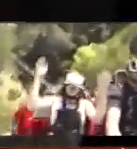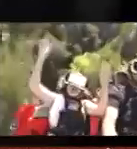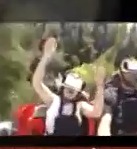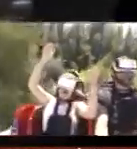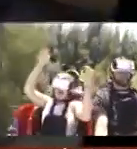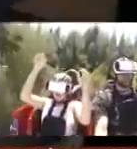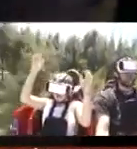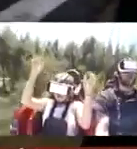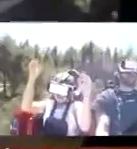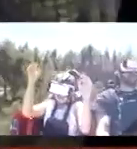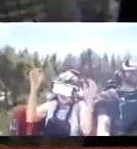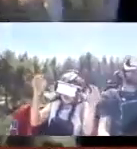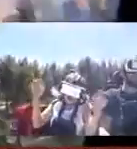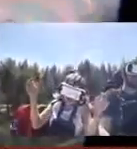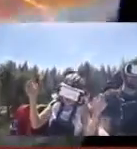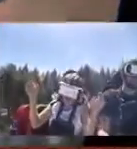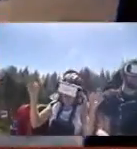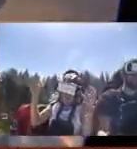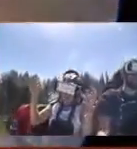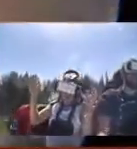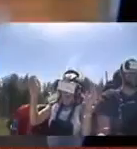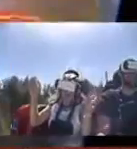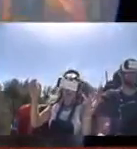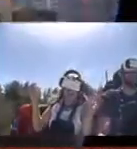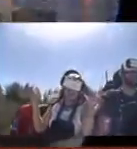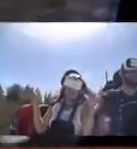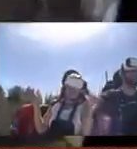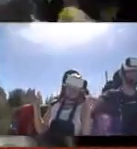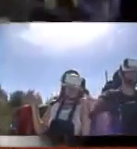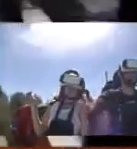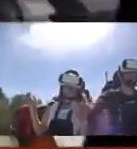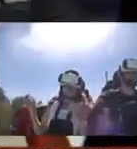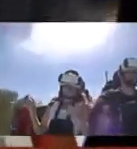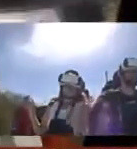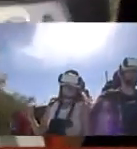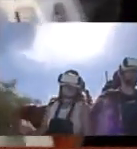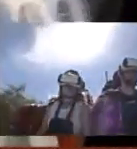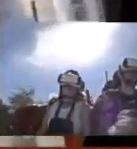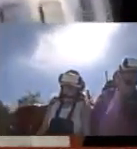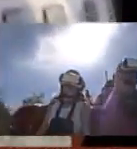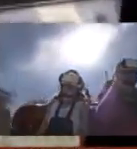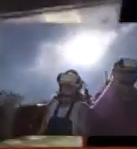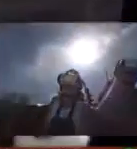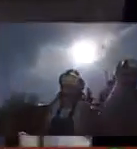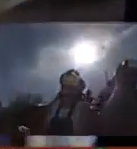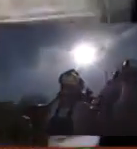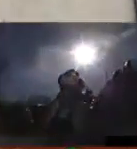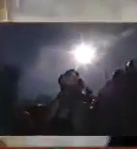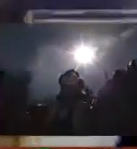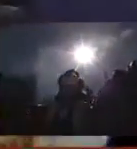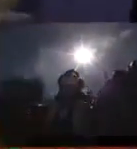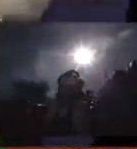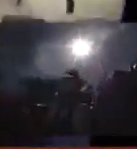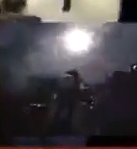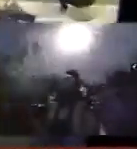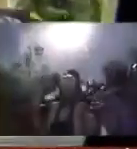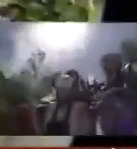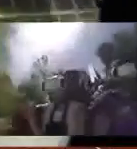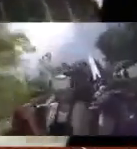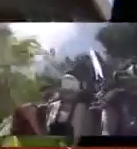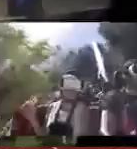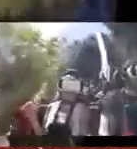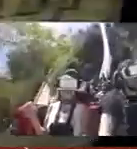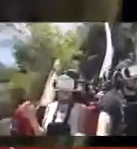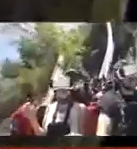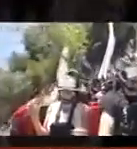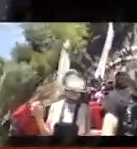en México, llevará el nombre The New Revolution. Y todos aquellos dispuestos a vivir la adrenalina podrán llevar los sentidos